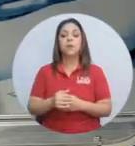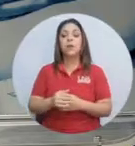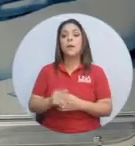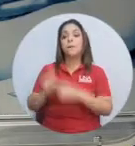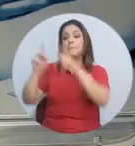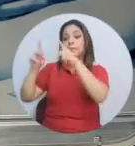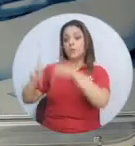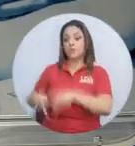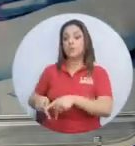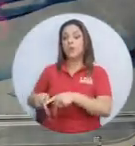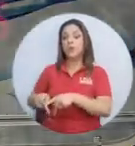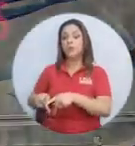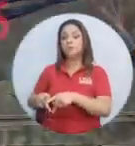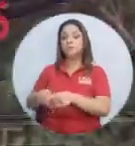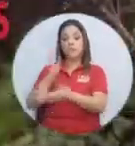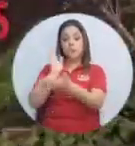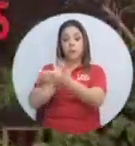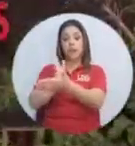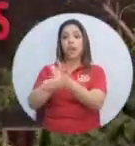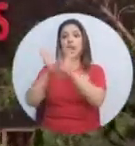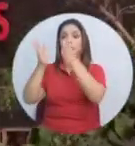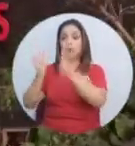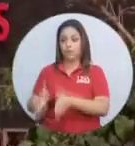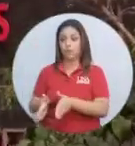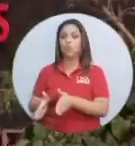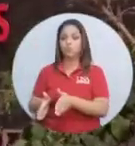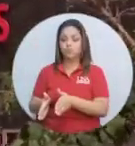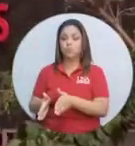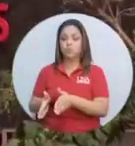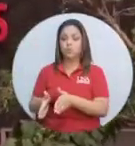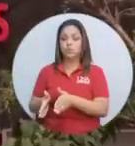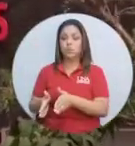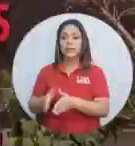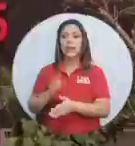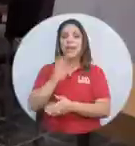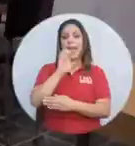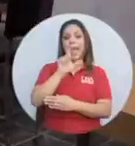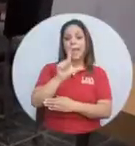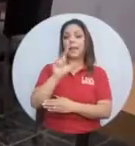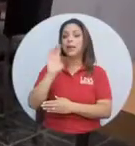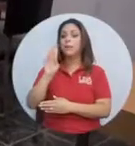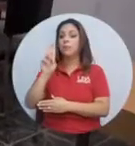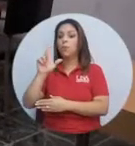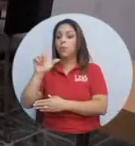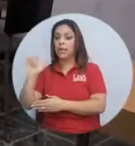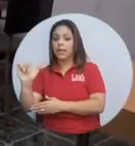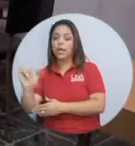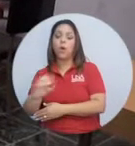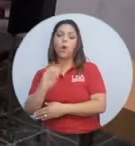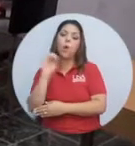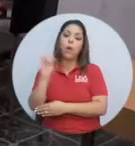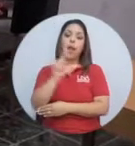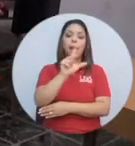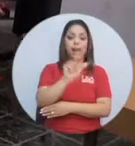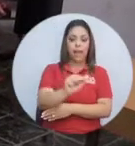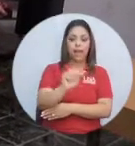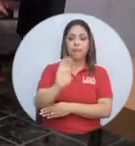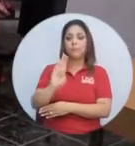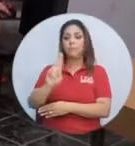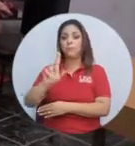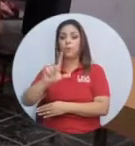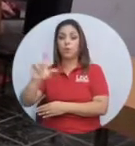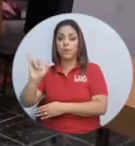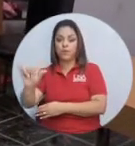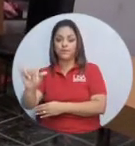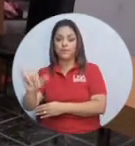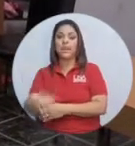del bully o la bully. Y nos dimos cuenta que hoy en la virtualidad, cuando migramos al centro educativo virtual, que además era nuestra casa,